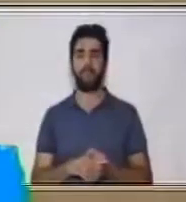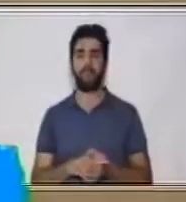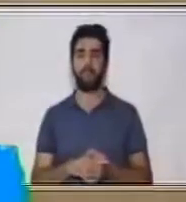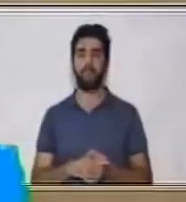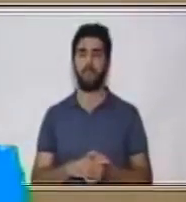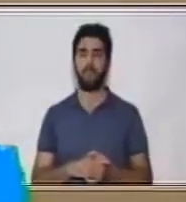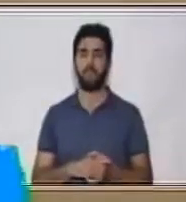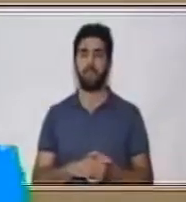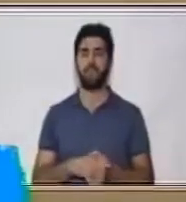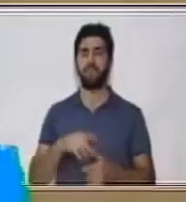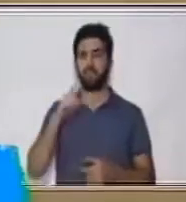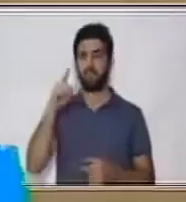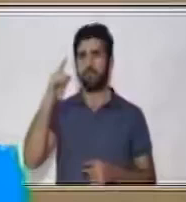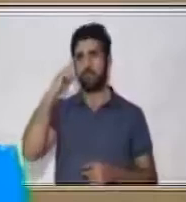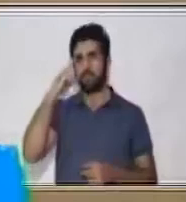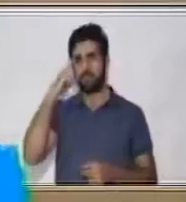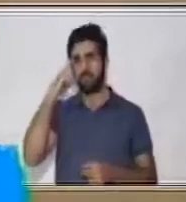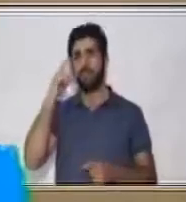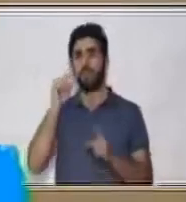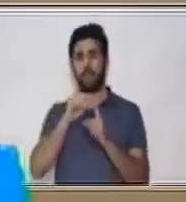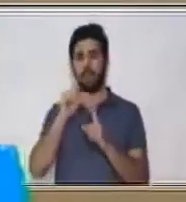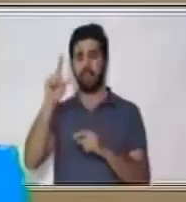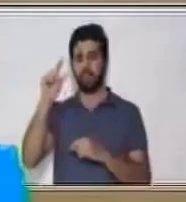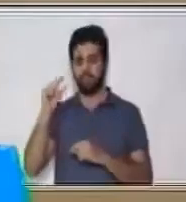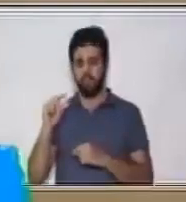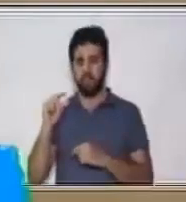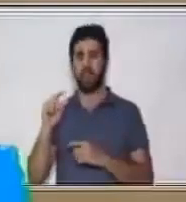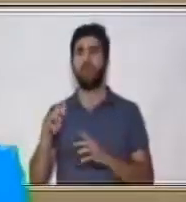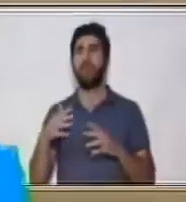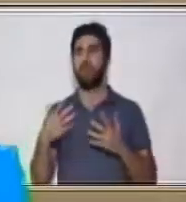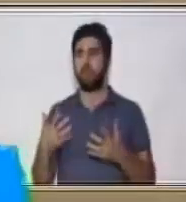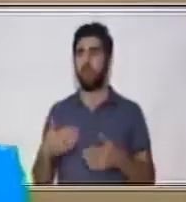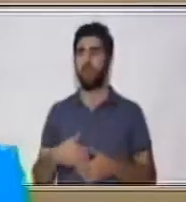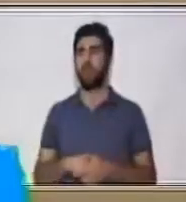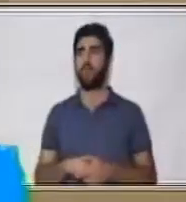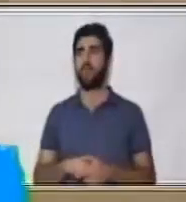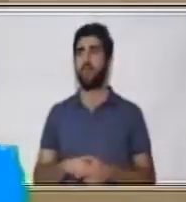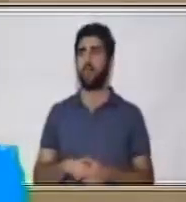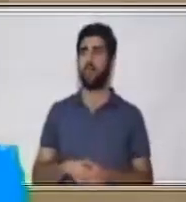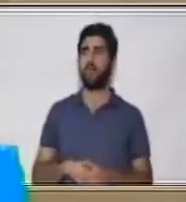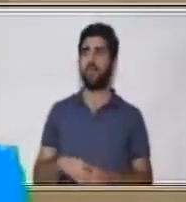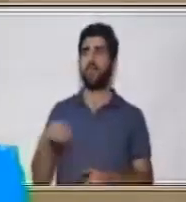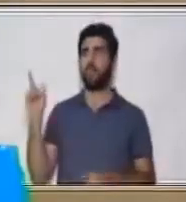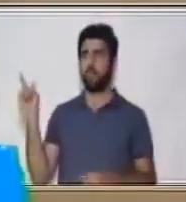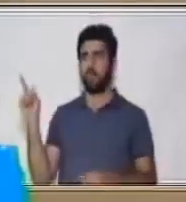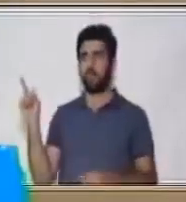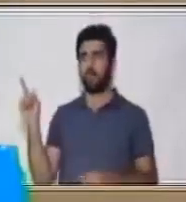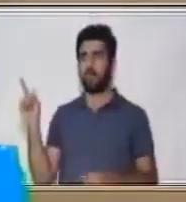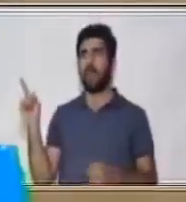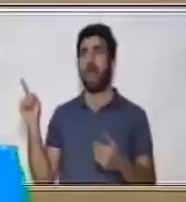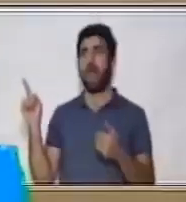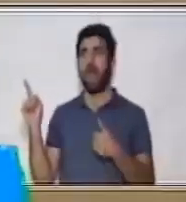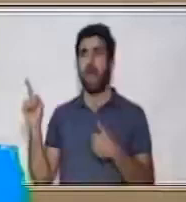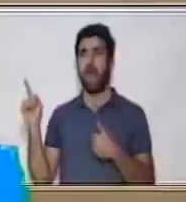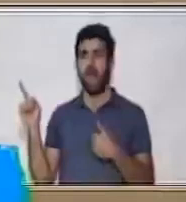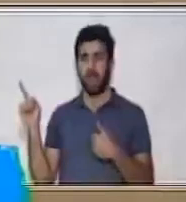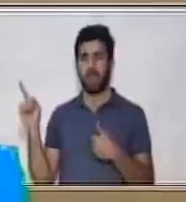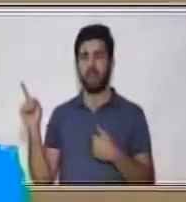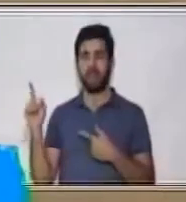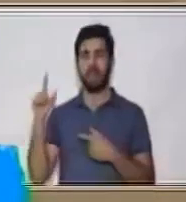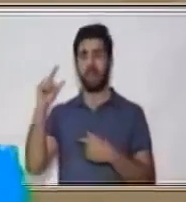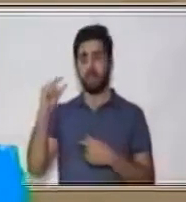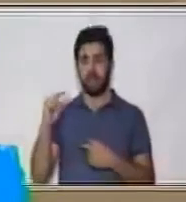¿Cuál sería el diminutivo? Si te das cuenta, aquí tenemos ya resaltado que en los diminutivos